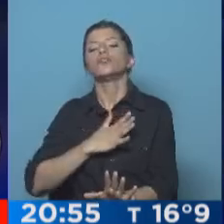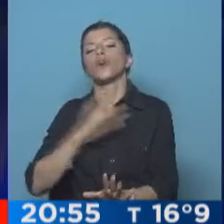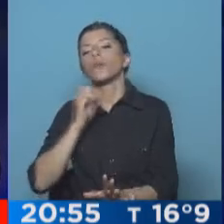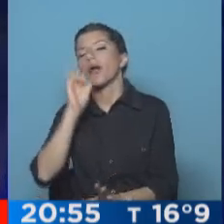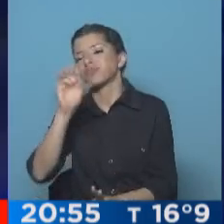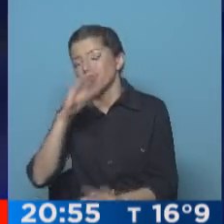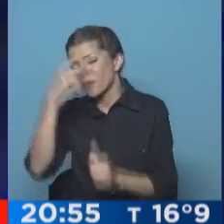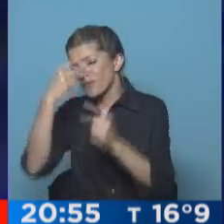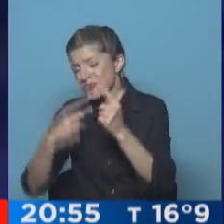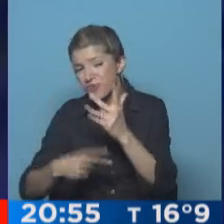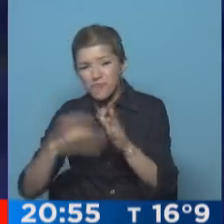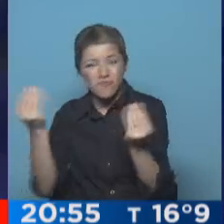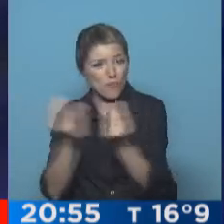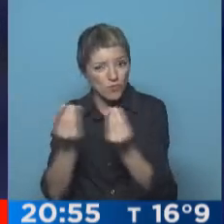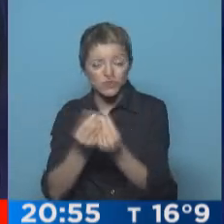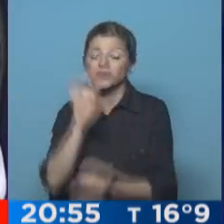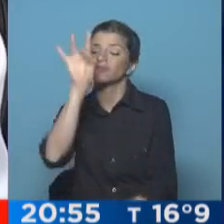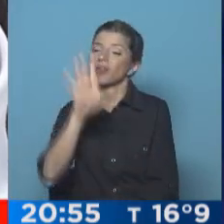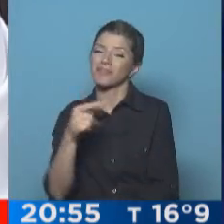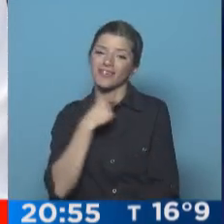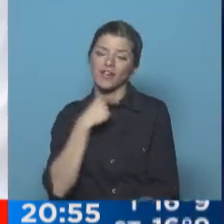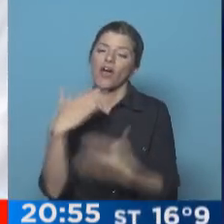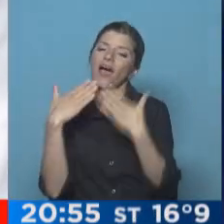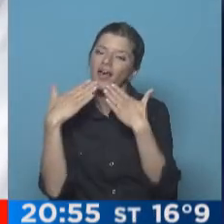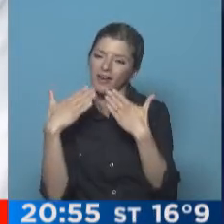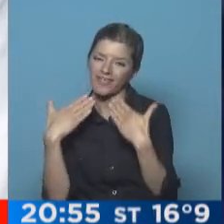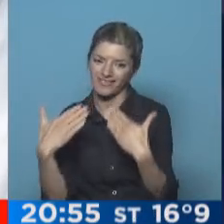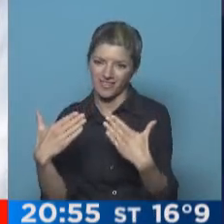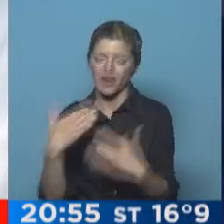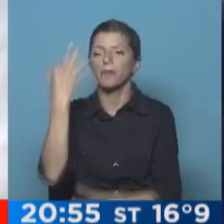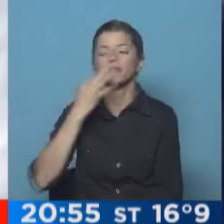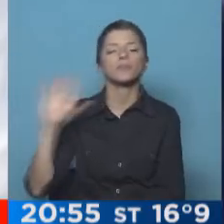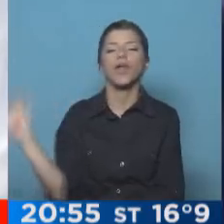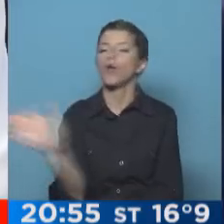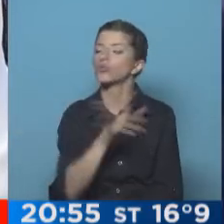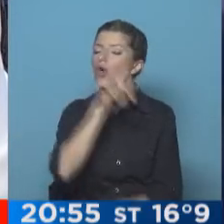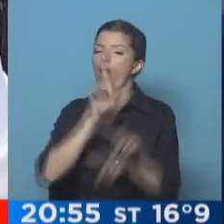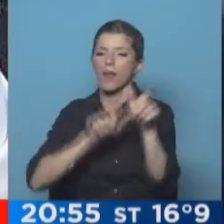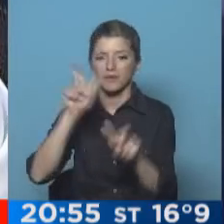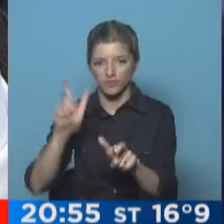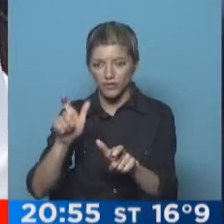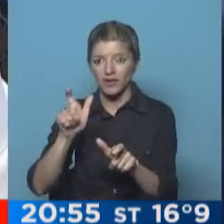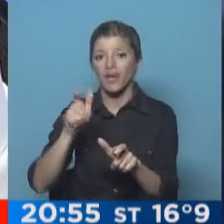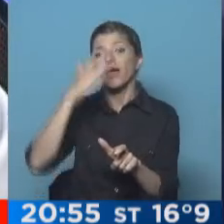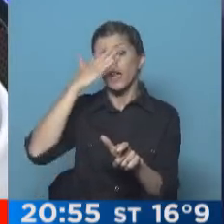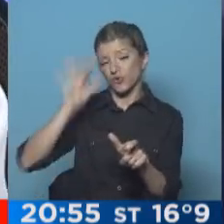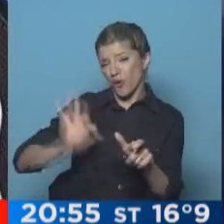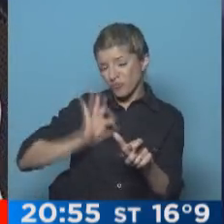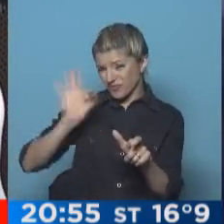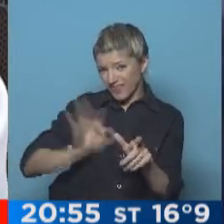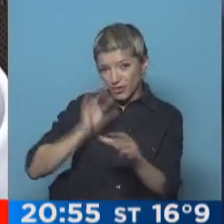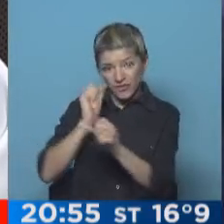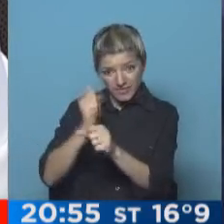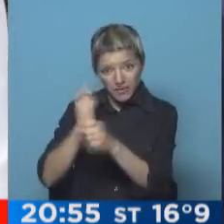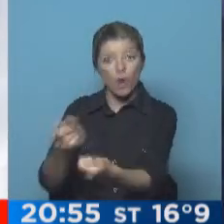no terminaría nunca. Solamente quiero agradecer especialmente a todas aquellas personas que a lo largo de toda mi carrera me han